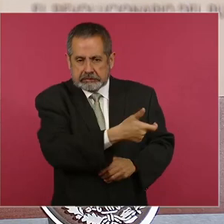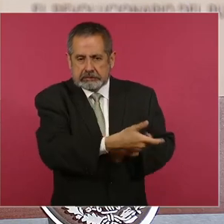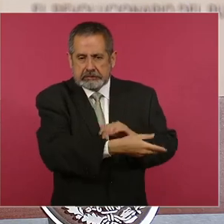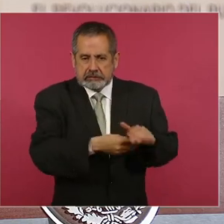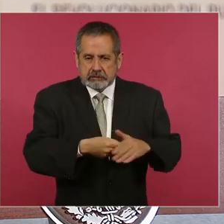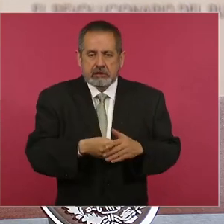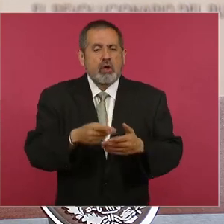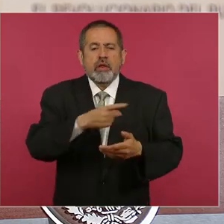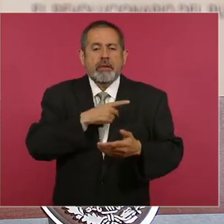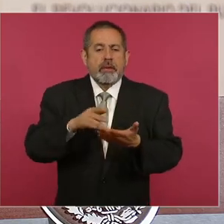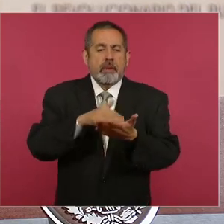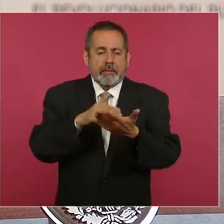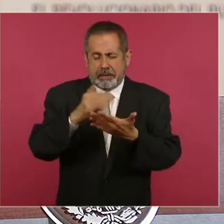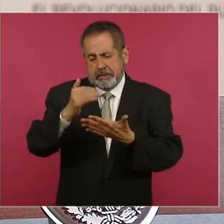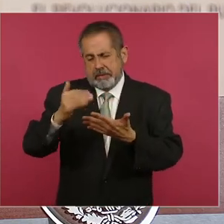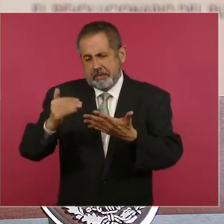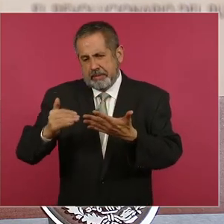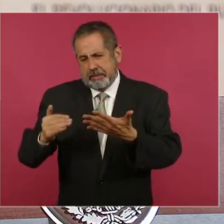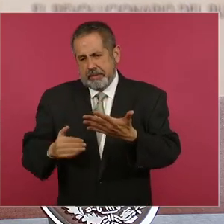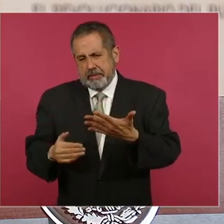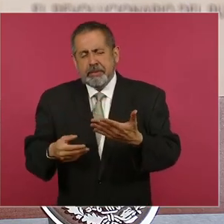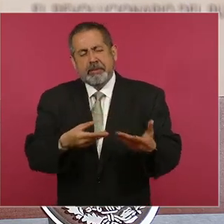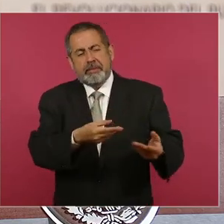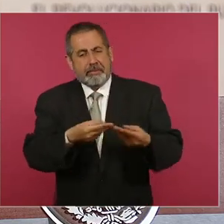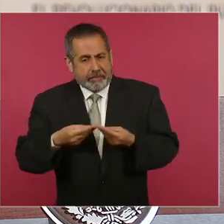traer esto.